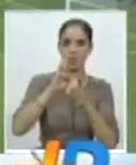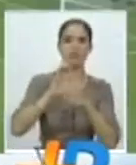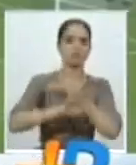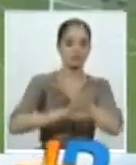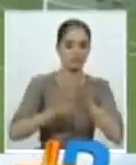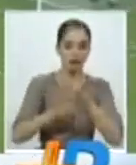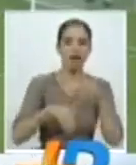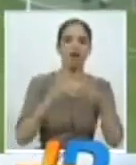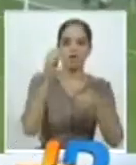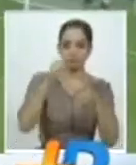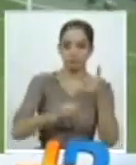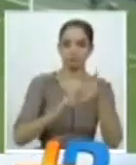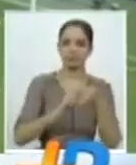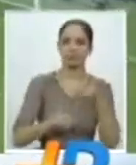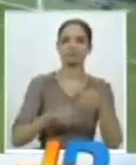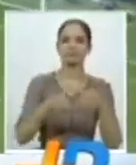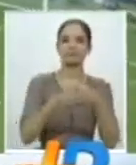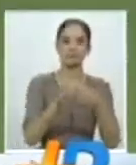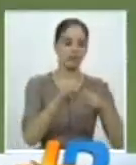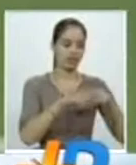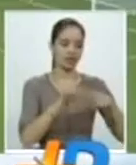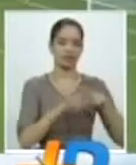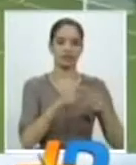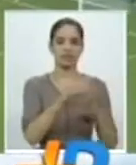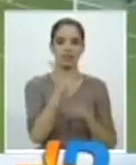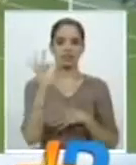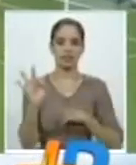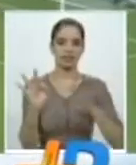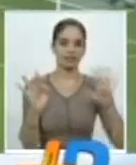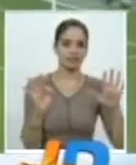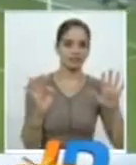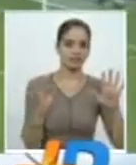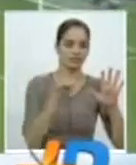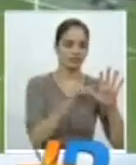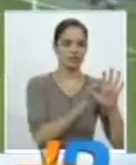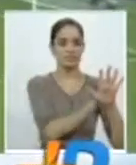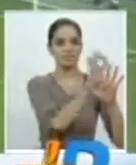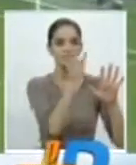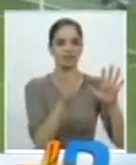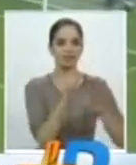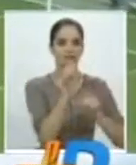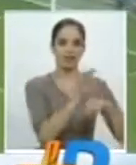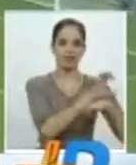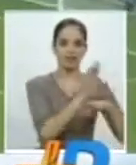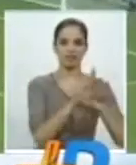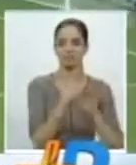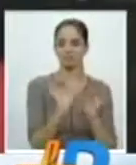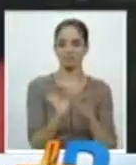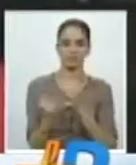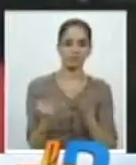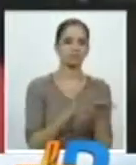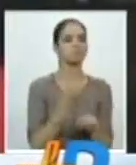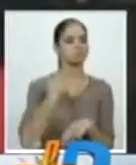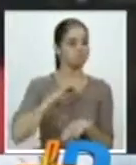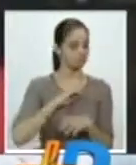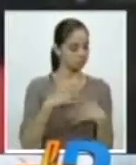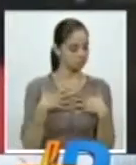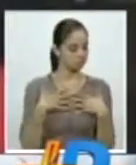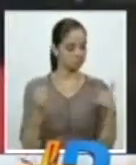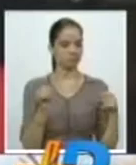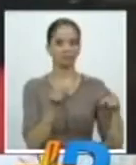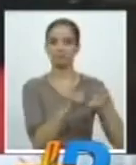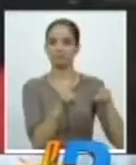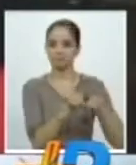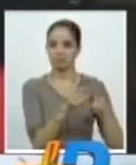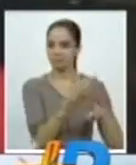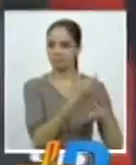con el sueño mundialista de Grecia al imponerse 3-5 en la serie desde el punto penal. Nos sentimos felices de ser su hermano y nos sentimos felices de lo